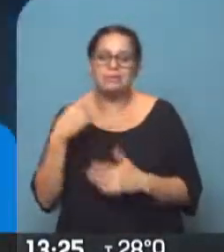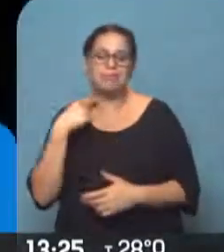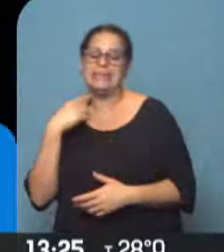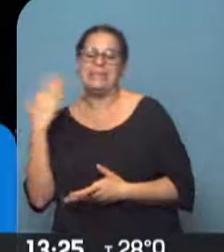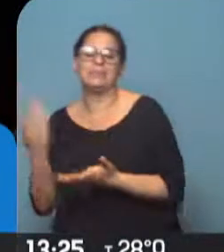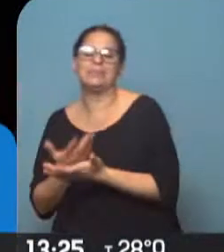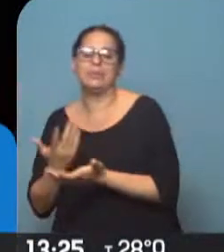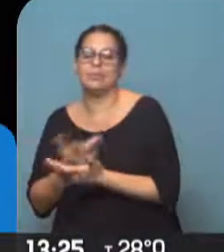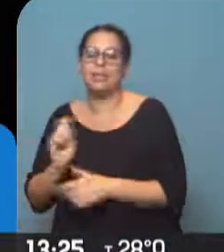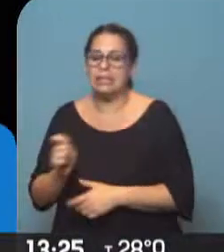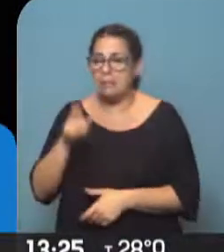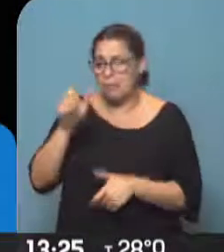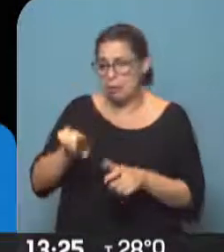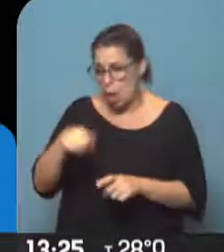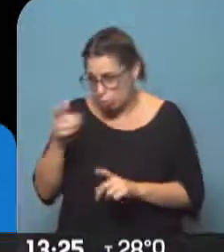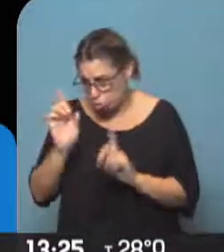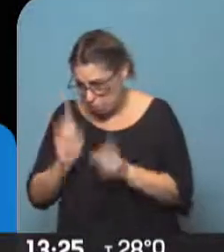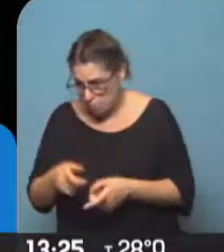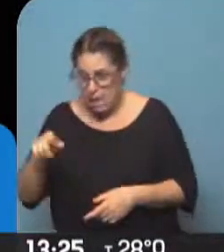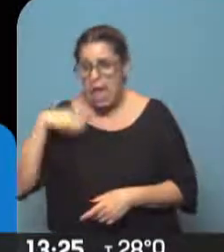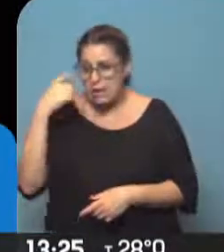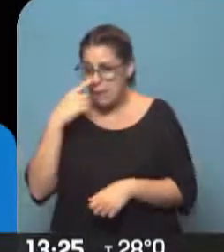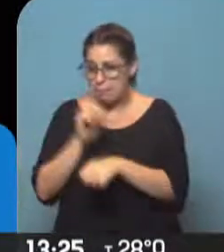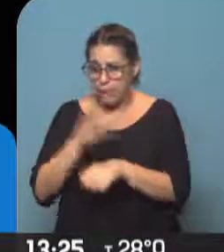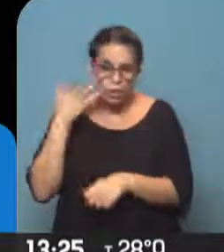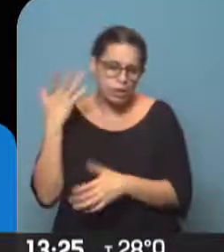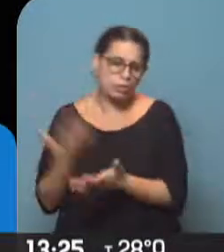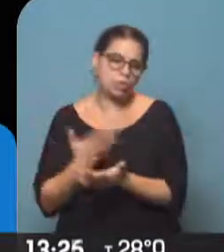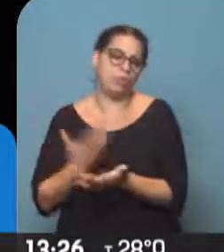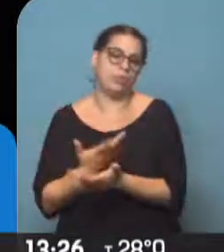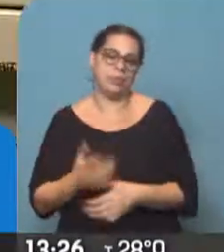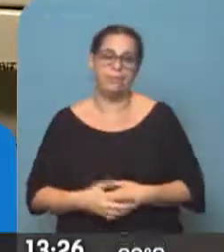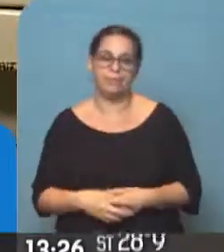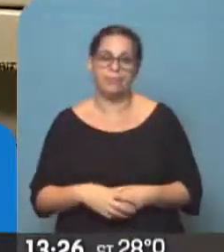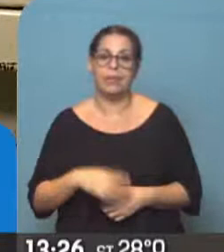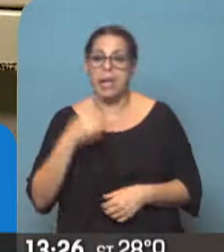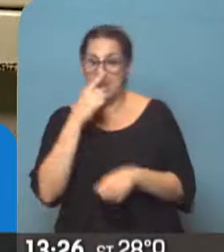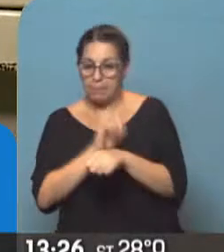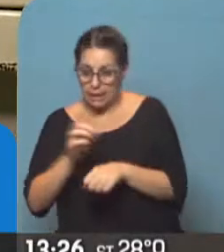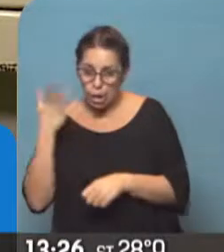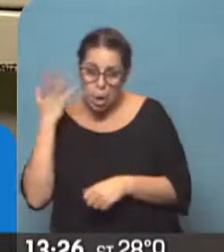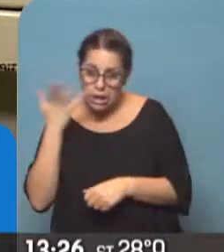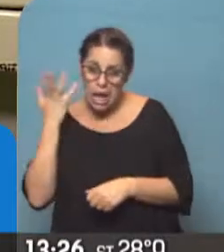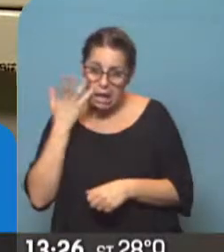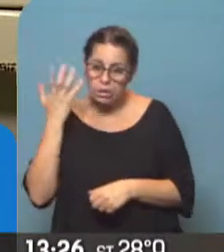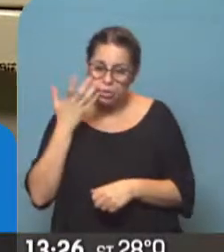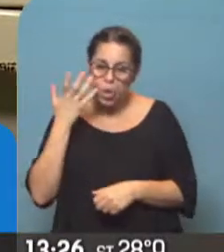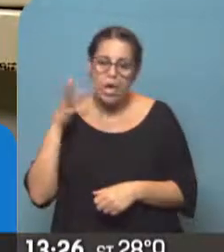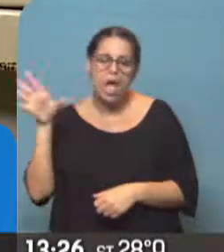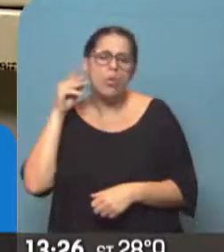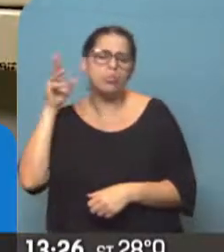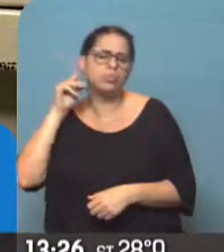sufriente para otros entre ellos las mascotas nuestros perros y nuestros gatos tienen una percepción